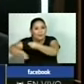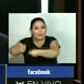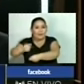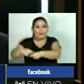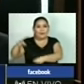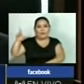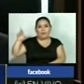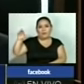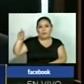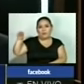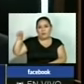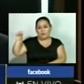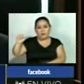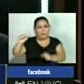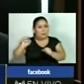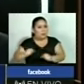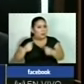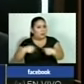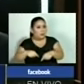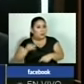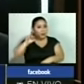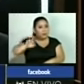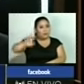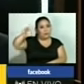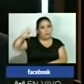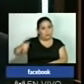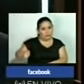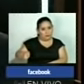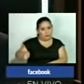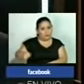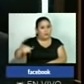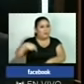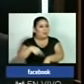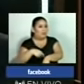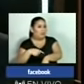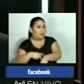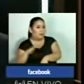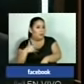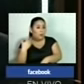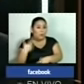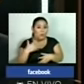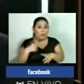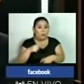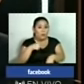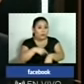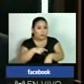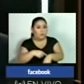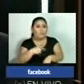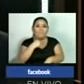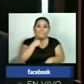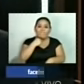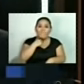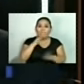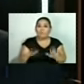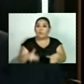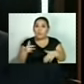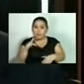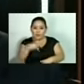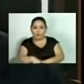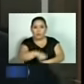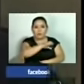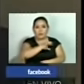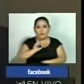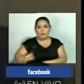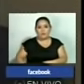remesadoras se mantuviera por lo menos 3 meses, durante el periodo más duro que tenemos recesivo aquí en El